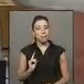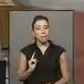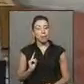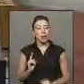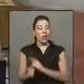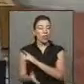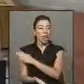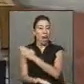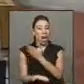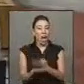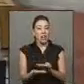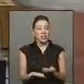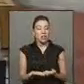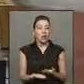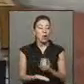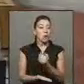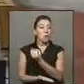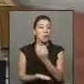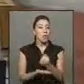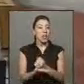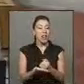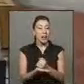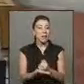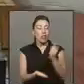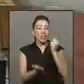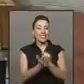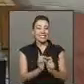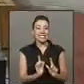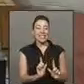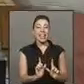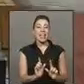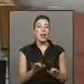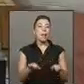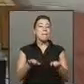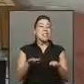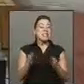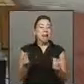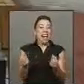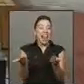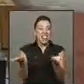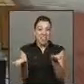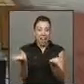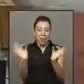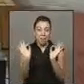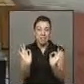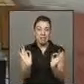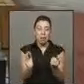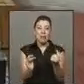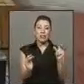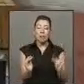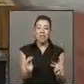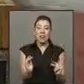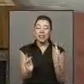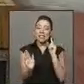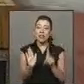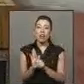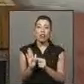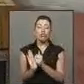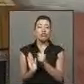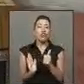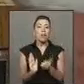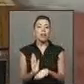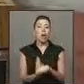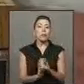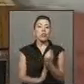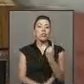de entonces a la fecha, el número de medicamentos certificados como bioequivalentes y contado con una ley vigente, solo